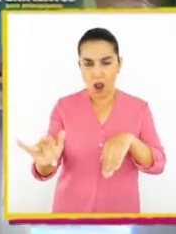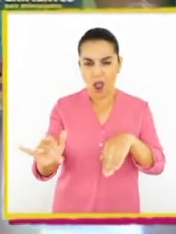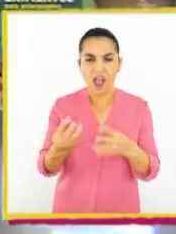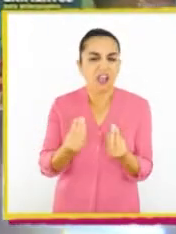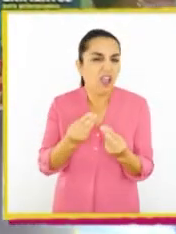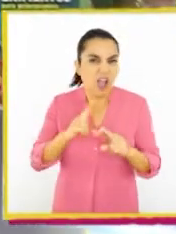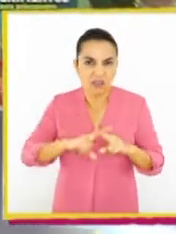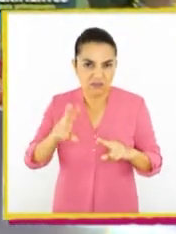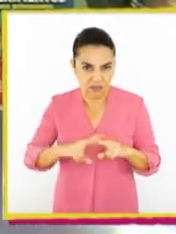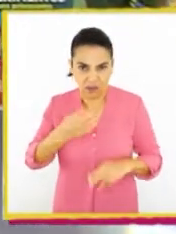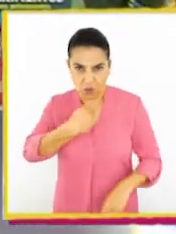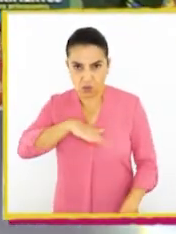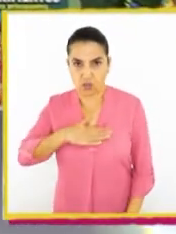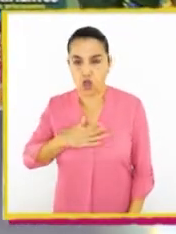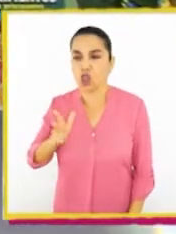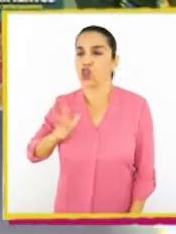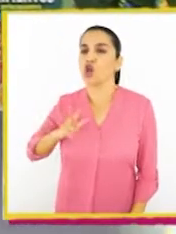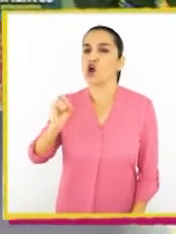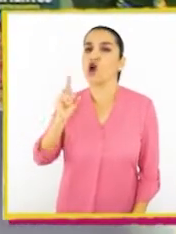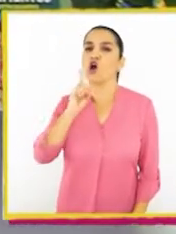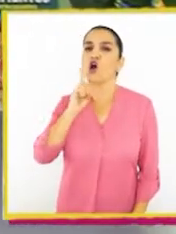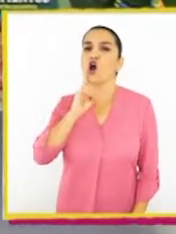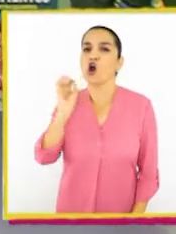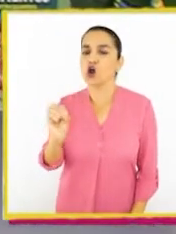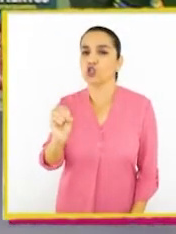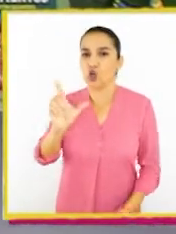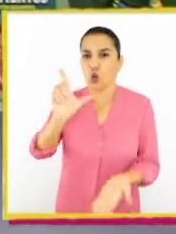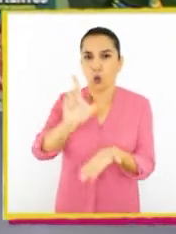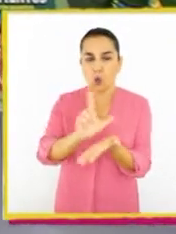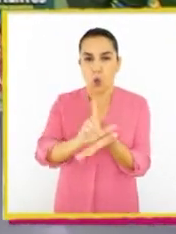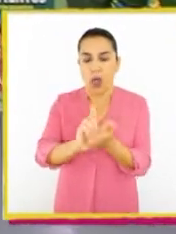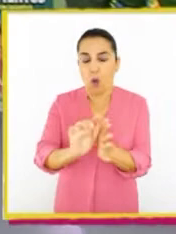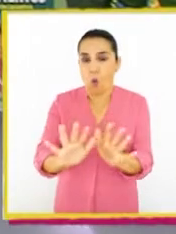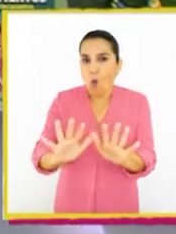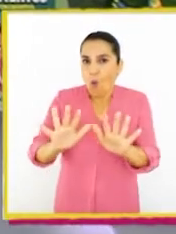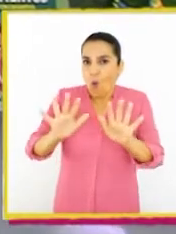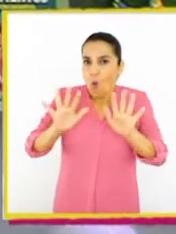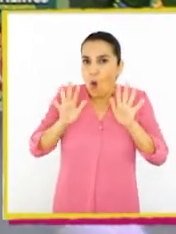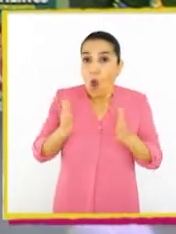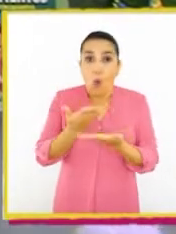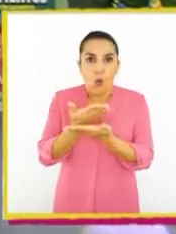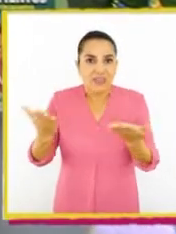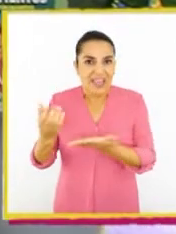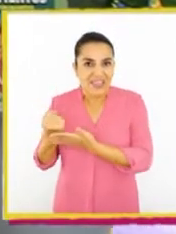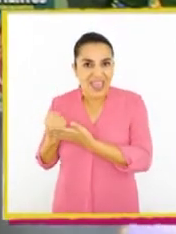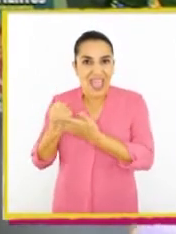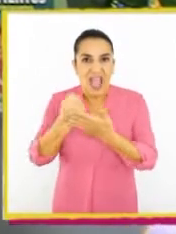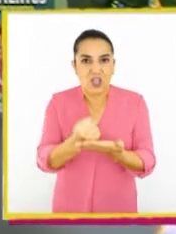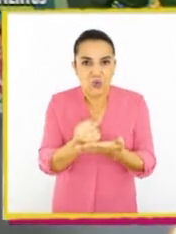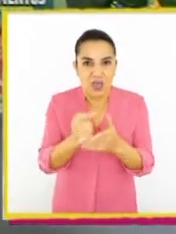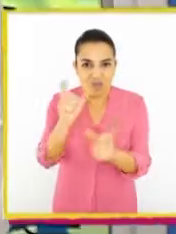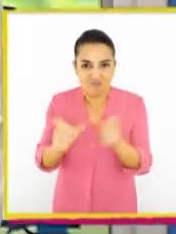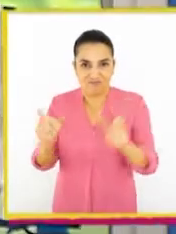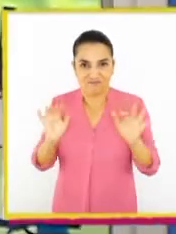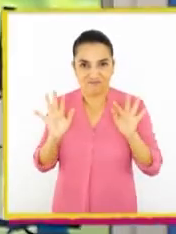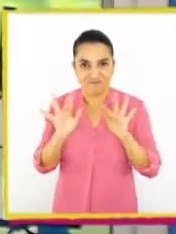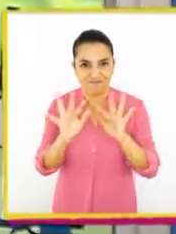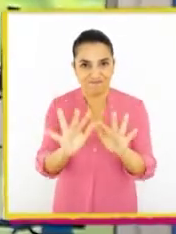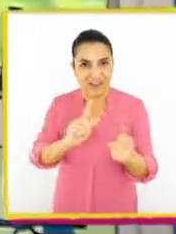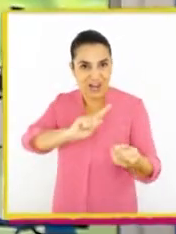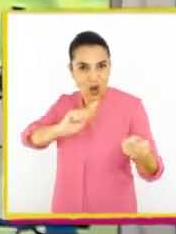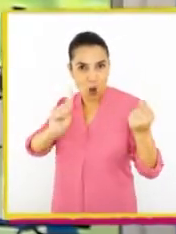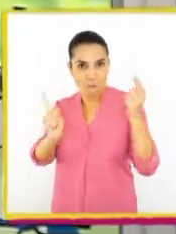nada. ¿Qué vamos a hacer? Donoto, este lugar es un diamante en bruto. Ustedes pueden ayudarnos a poblar